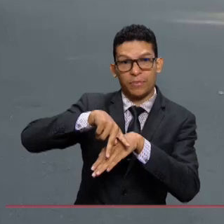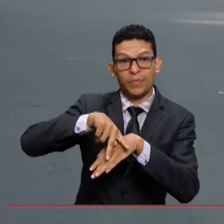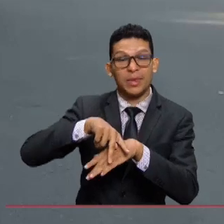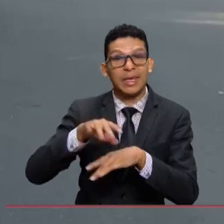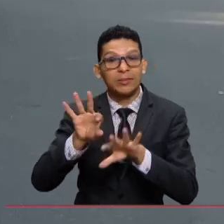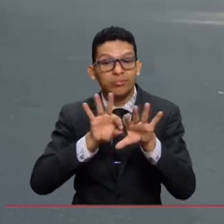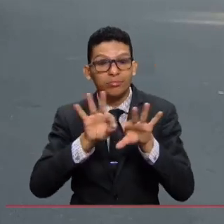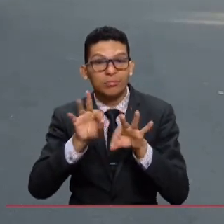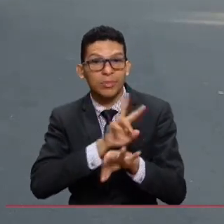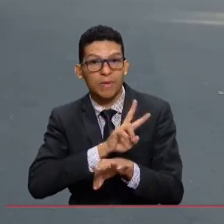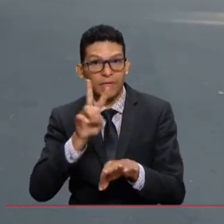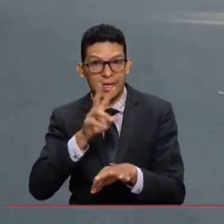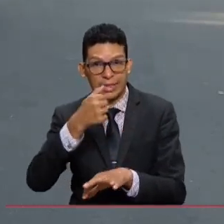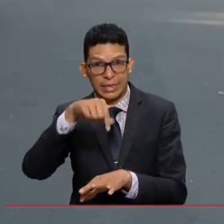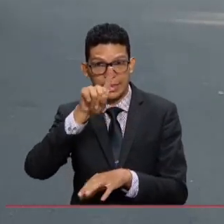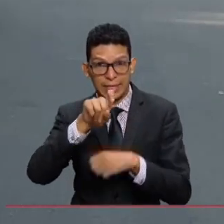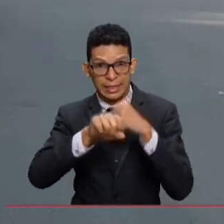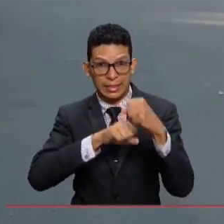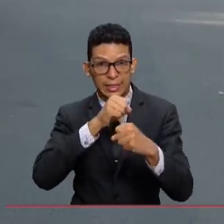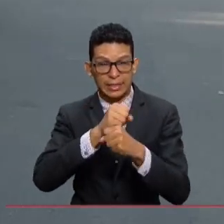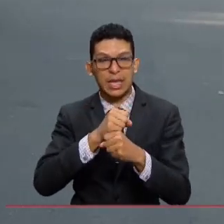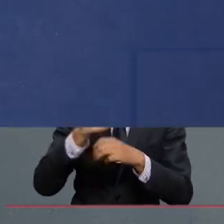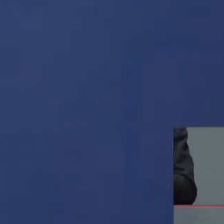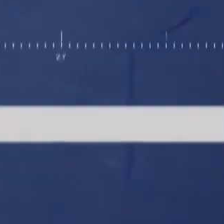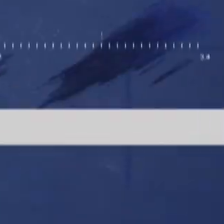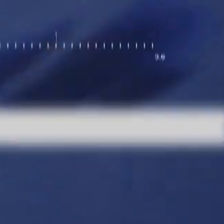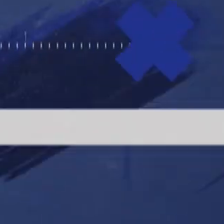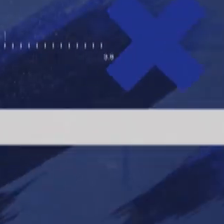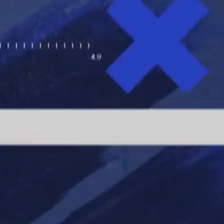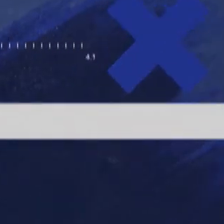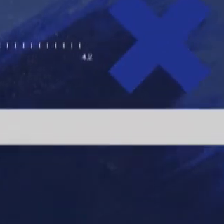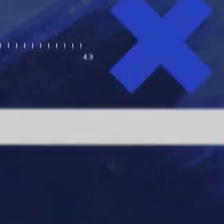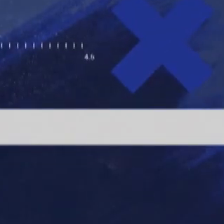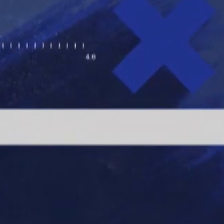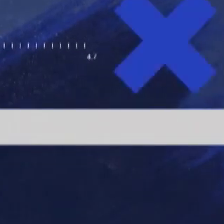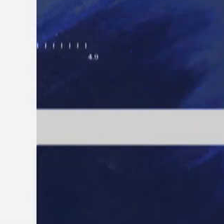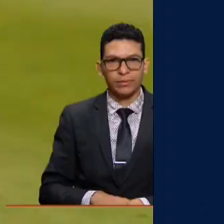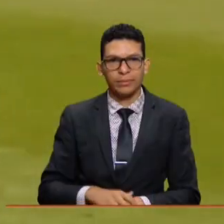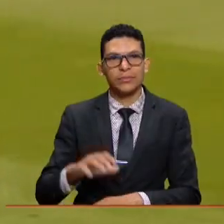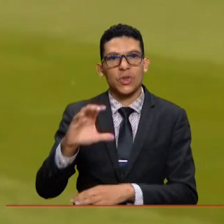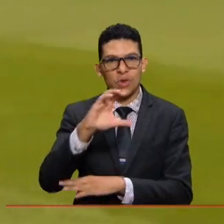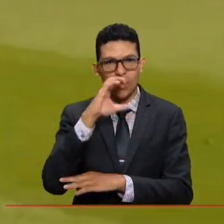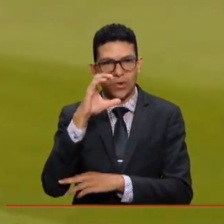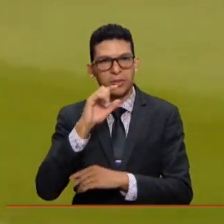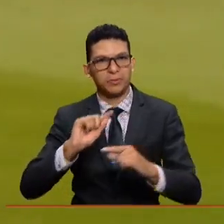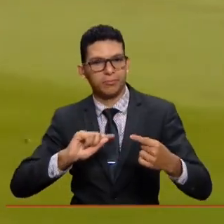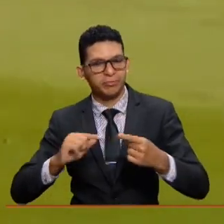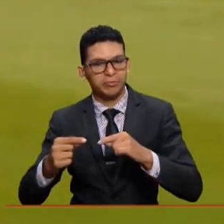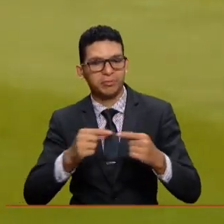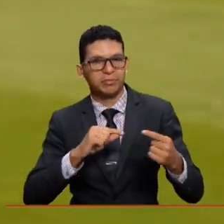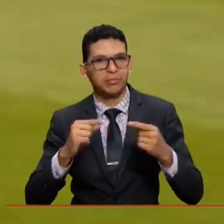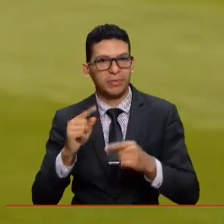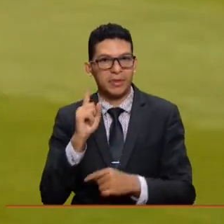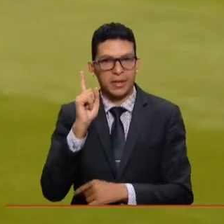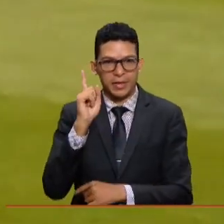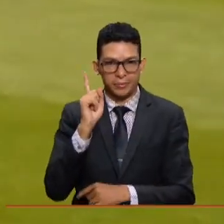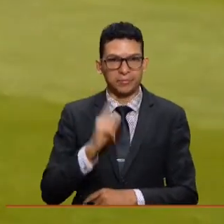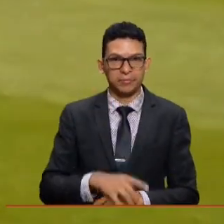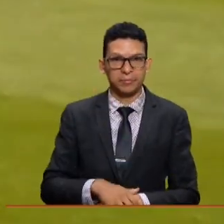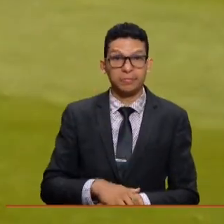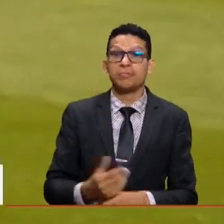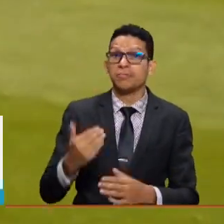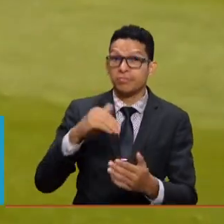categoría sub-16 que representa a Colombia en el torneo Evolución de Conmebol volvió a sumar otra victoria más. En este